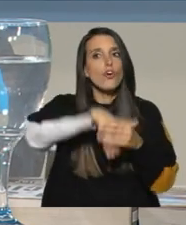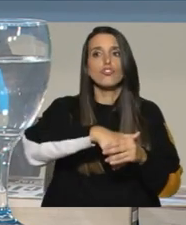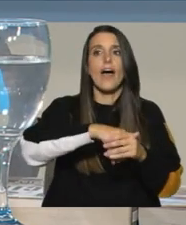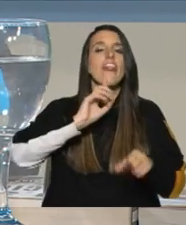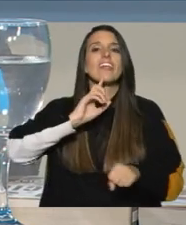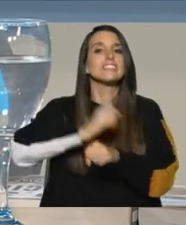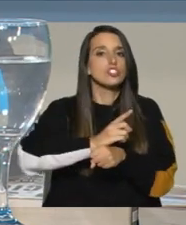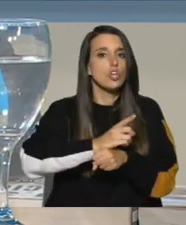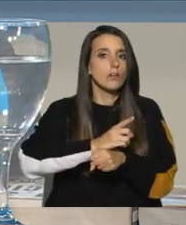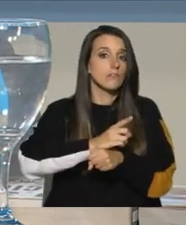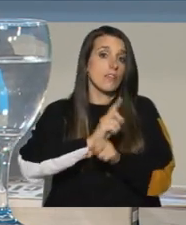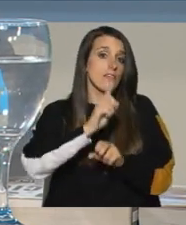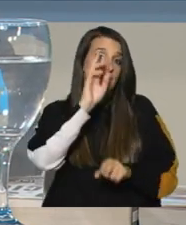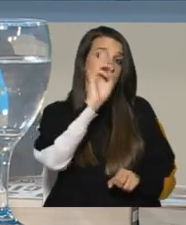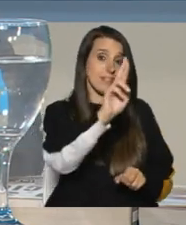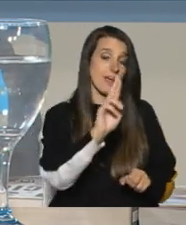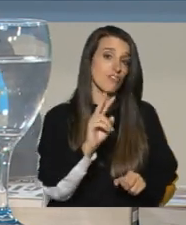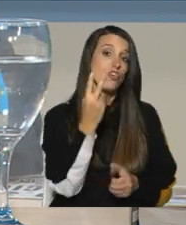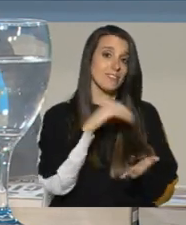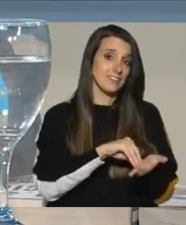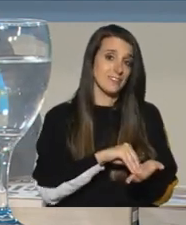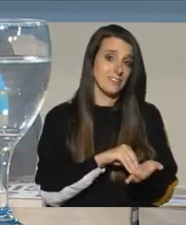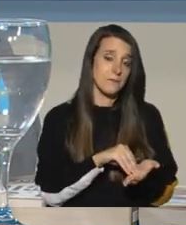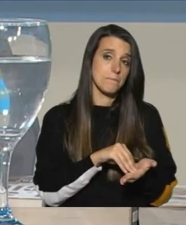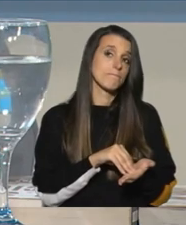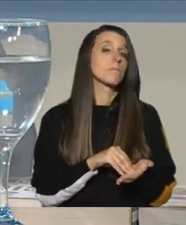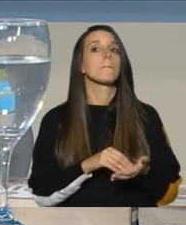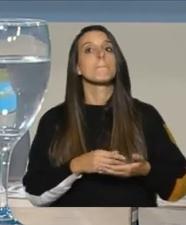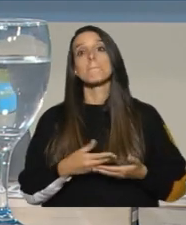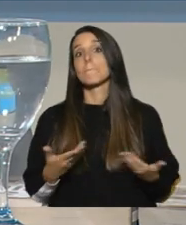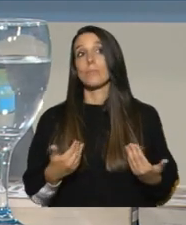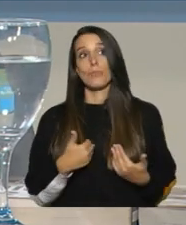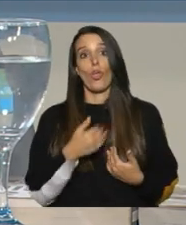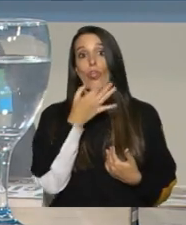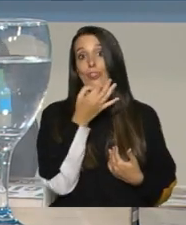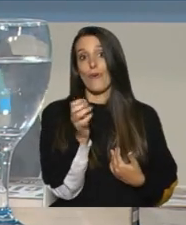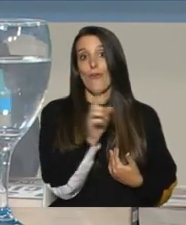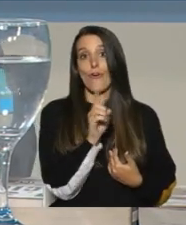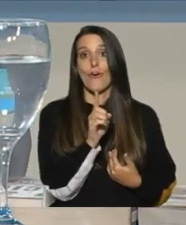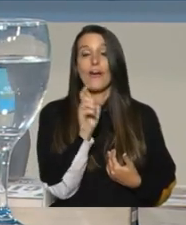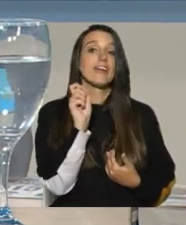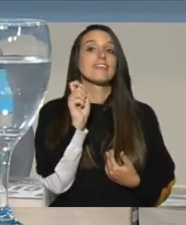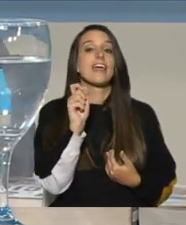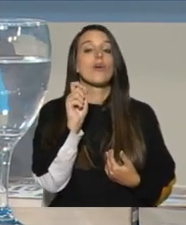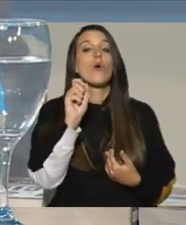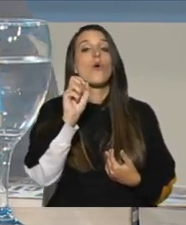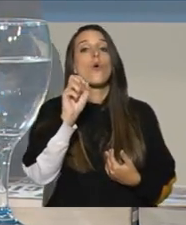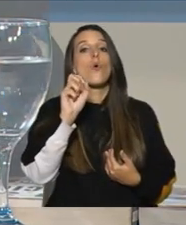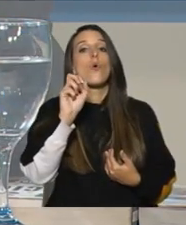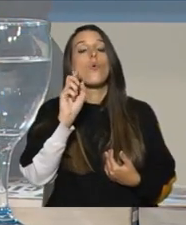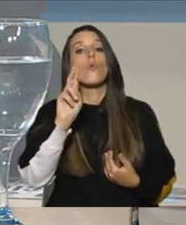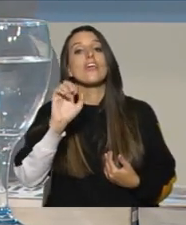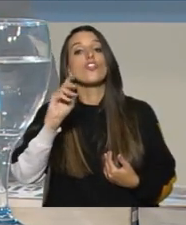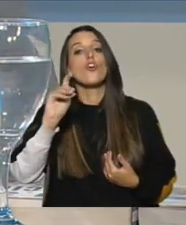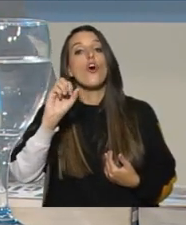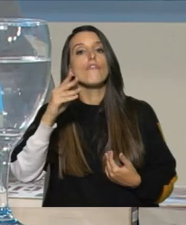del mundo, más que eso no hay nada. Y bueno, de hecho no lo digo yo, O sea, lo dijo hasta Guaidó, pero que renunció